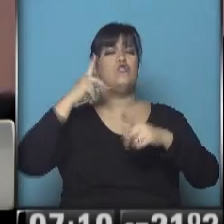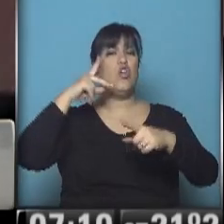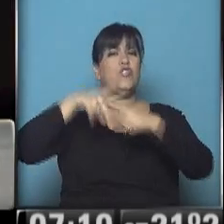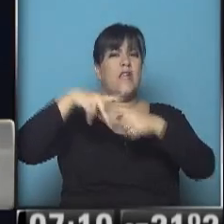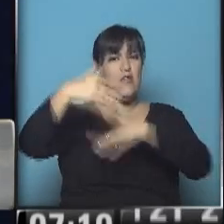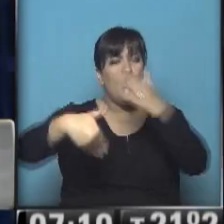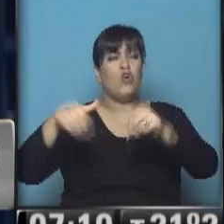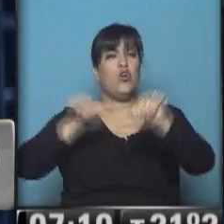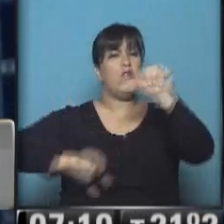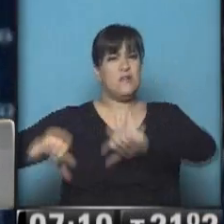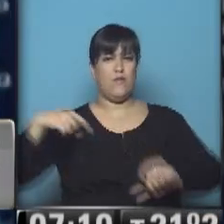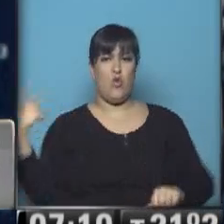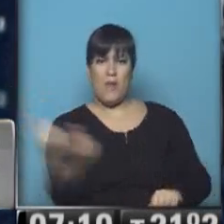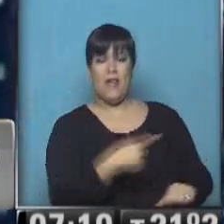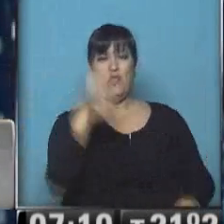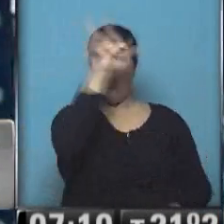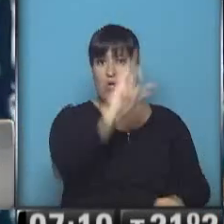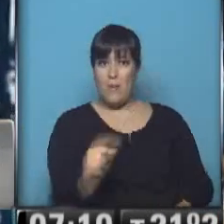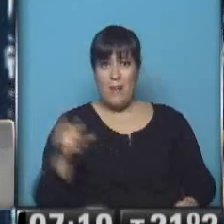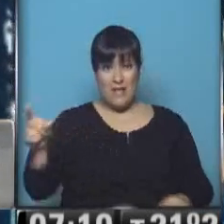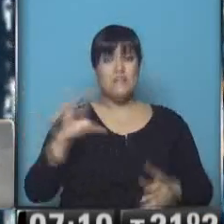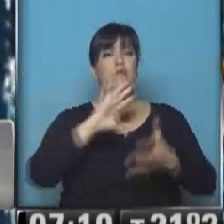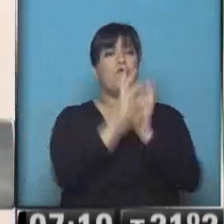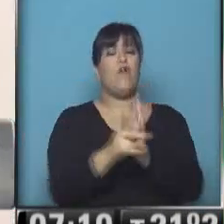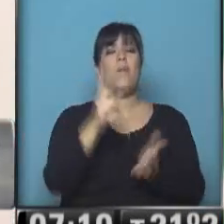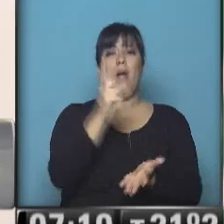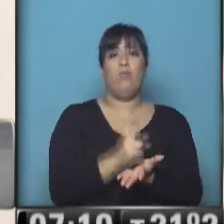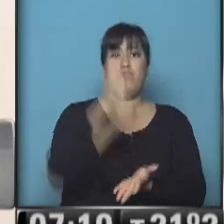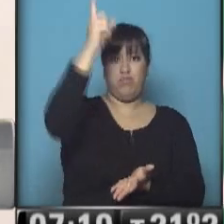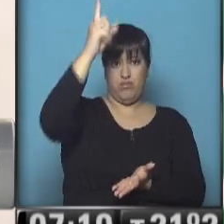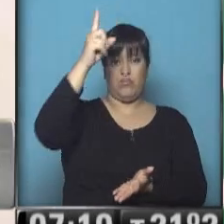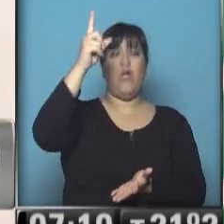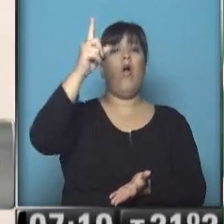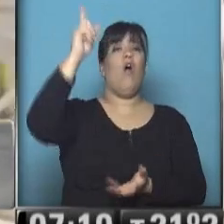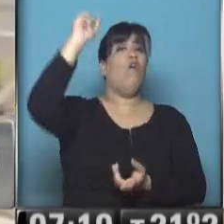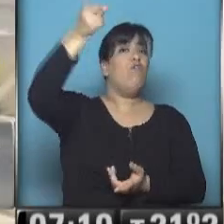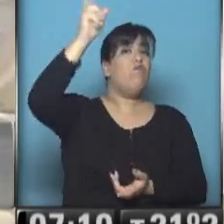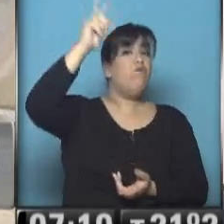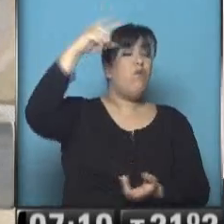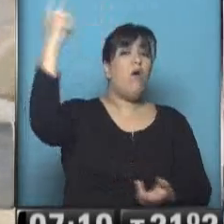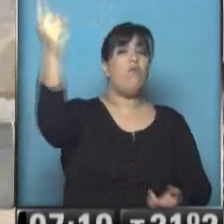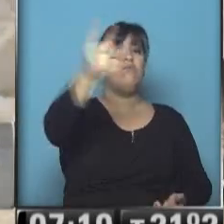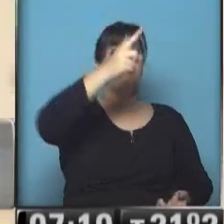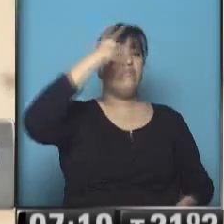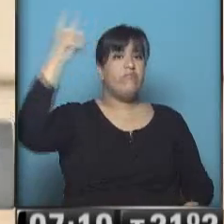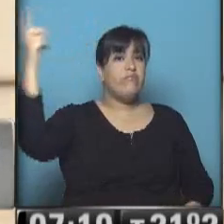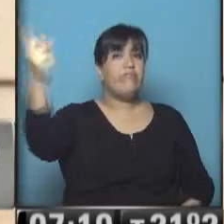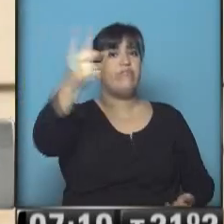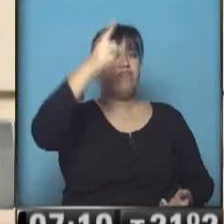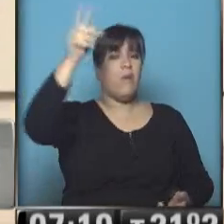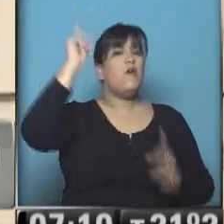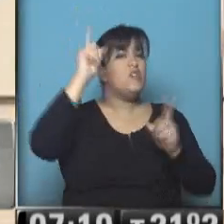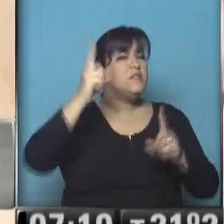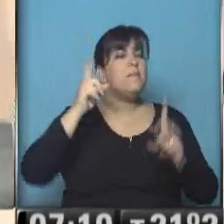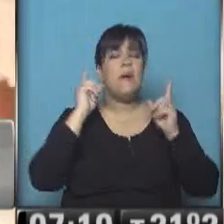para todo el pueblo. Es un satélite geoestacionario. ¿Qué significa eso? Que una vez que está en órbita, queda dando vueltas junto con la Tierra, pero siempre enfocando al mismo